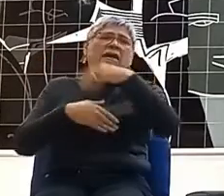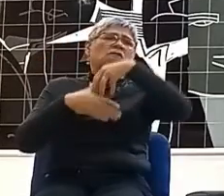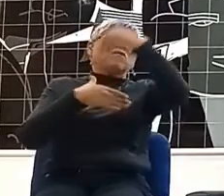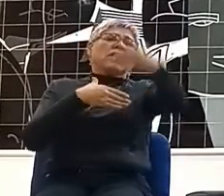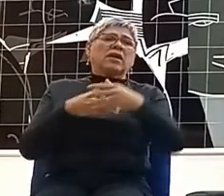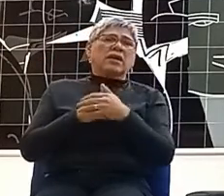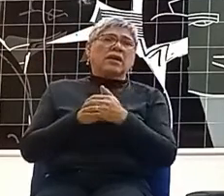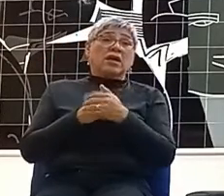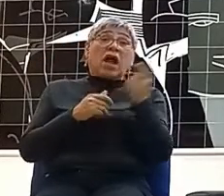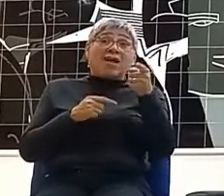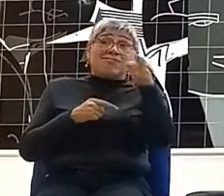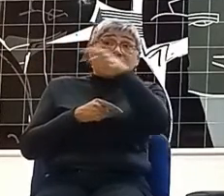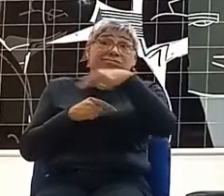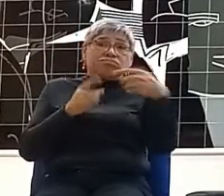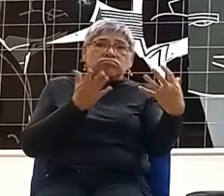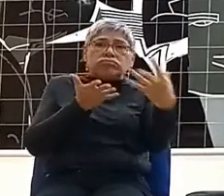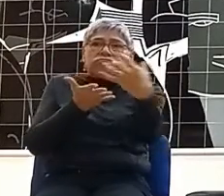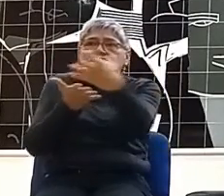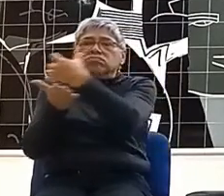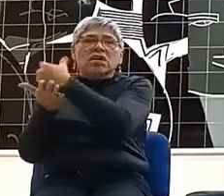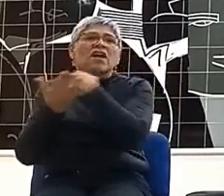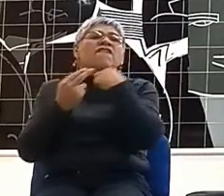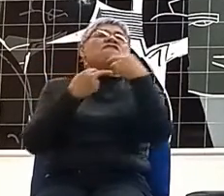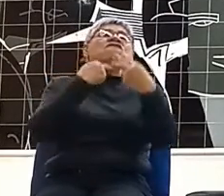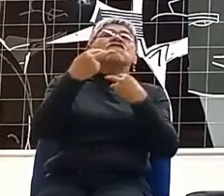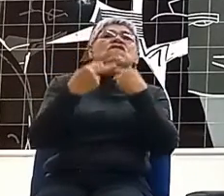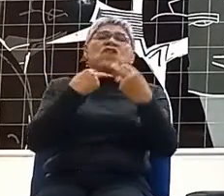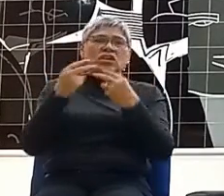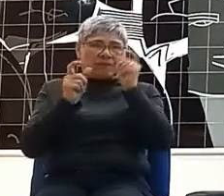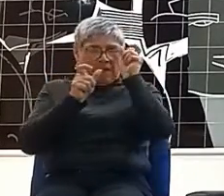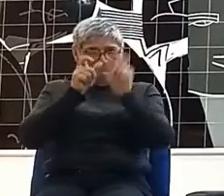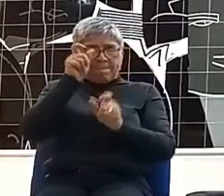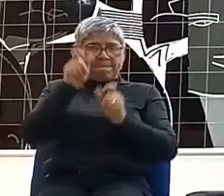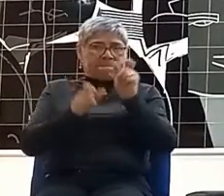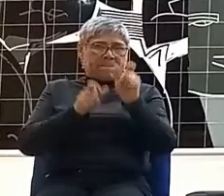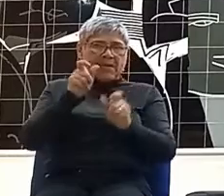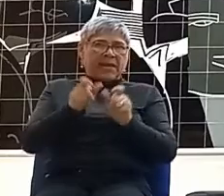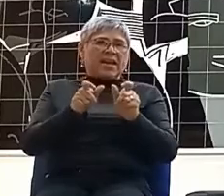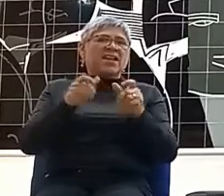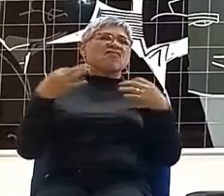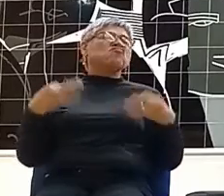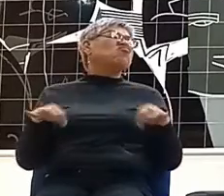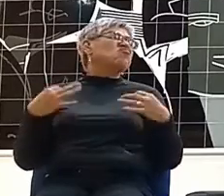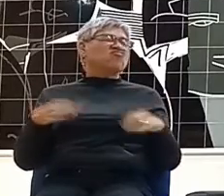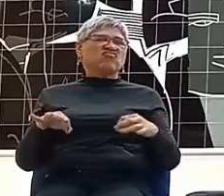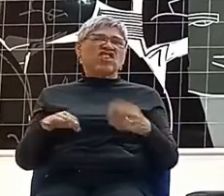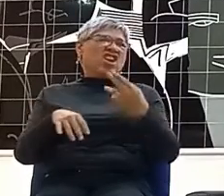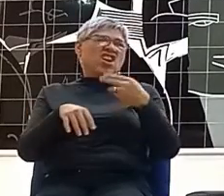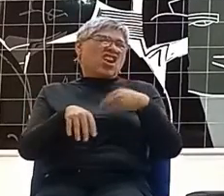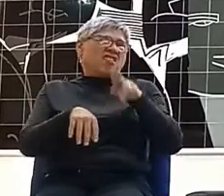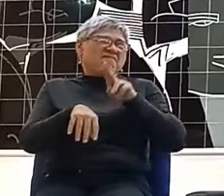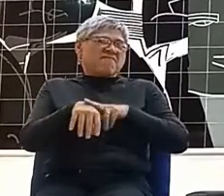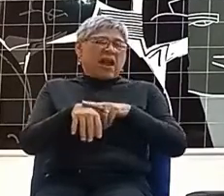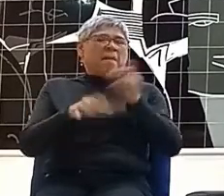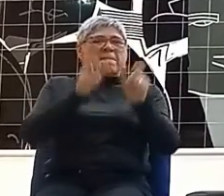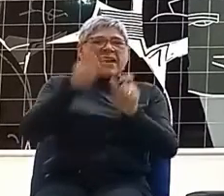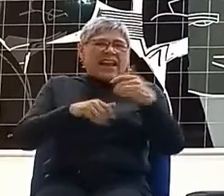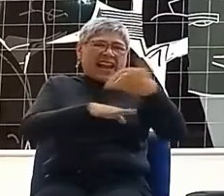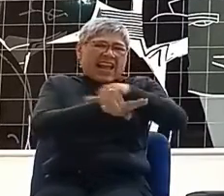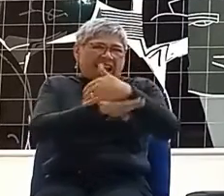donde se recogían esas voces de la Pereira informal, la Pereira de la